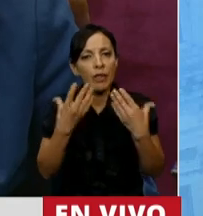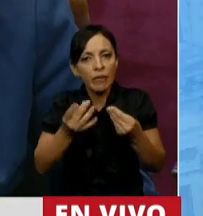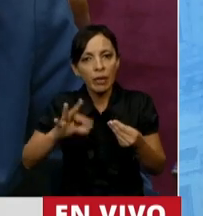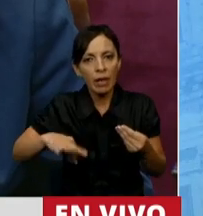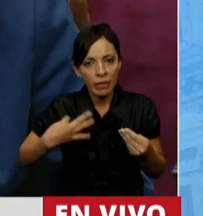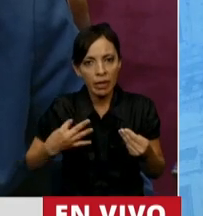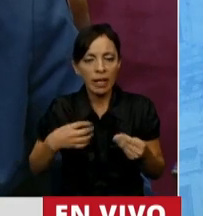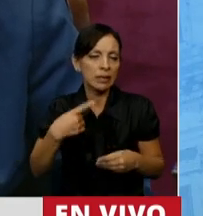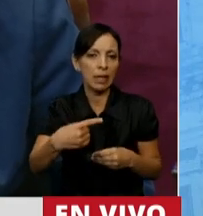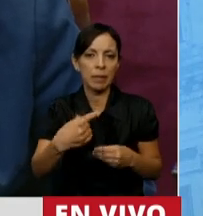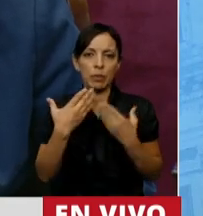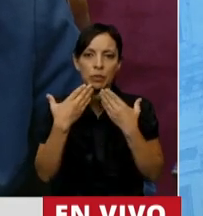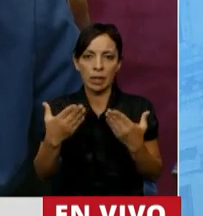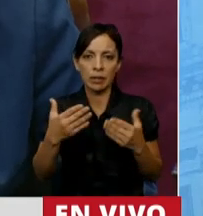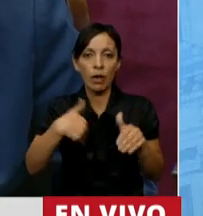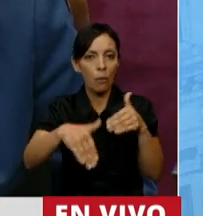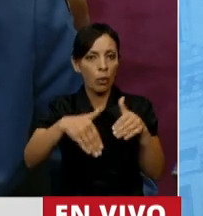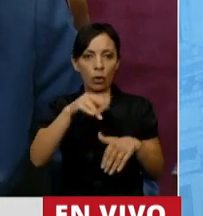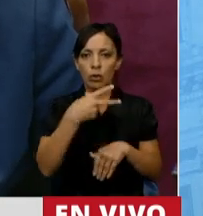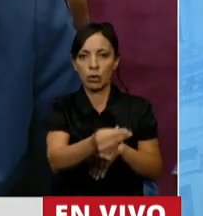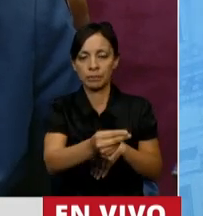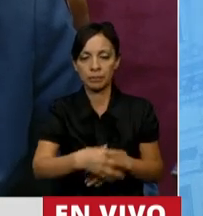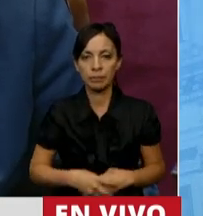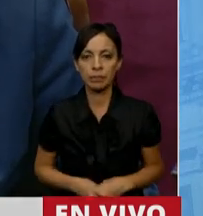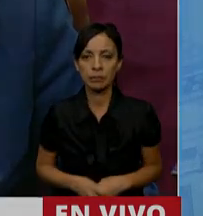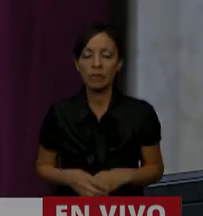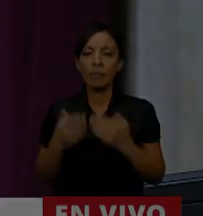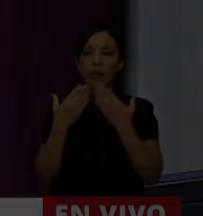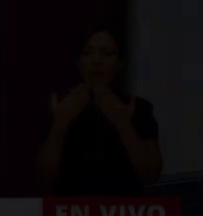siempre. Gracias, presidente. Mi voto va a ser negativo a este proyecto. Gracias, diputado. Quiero...